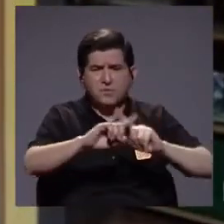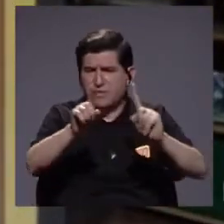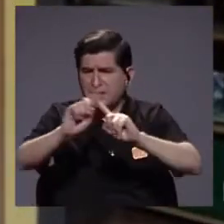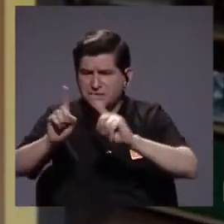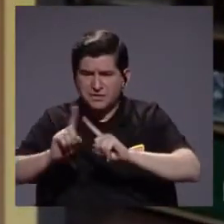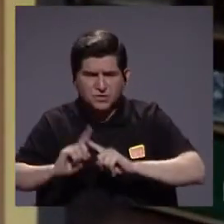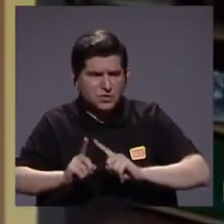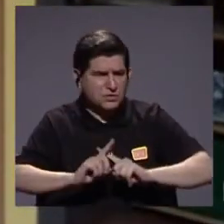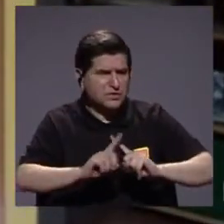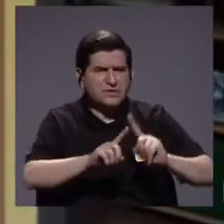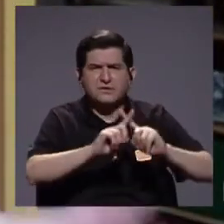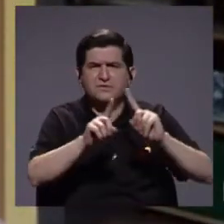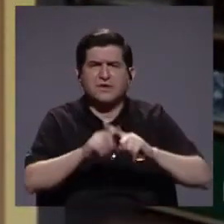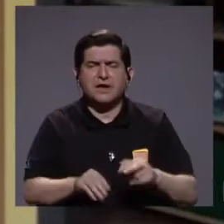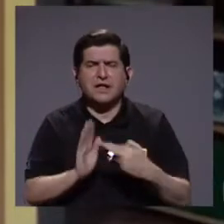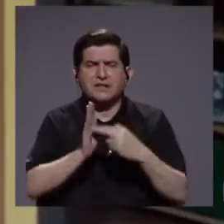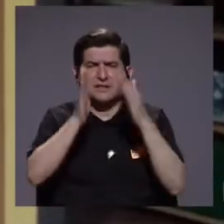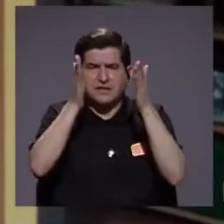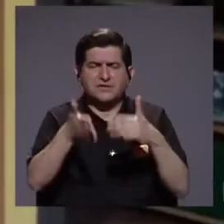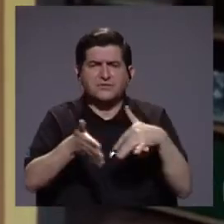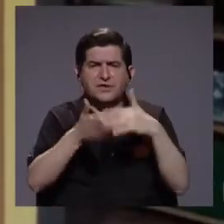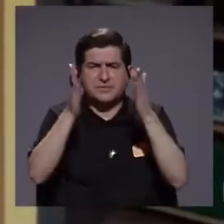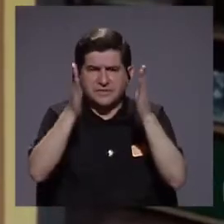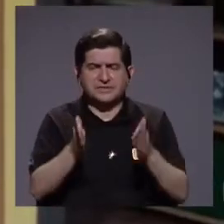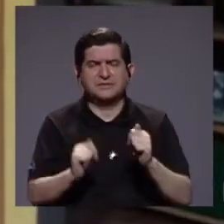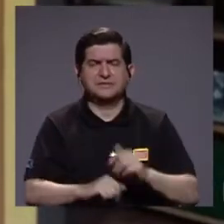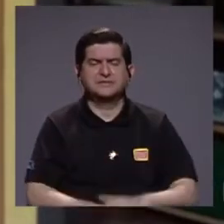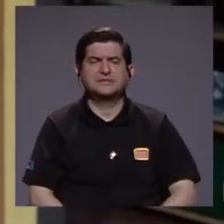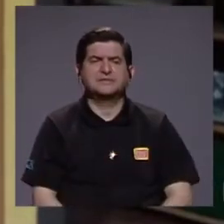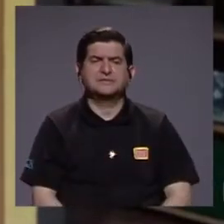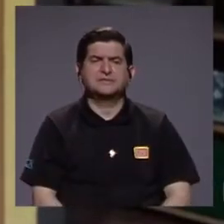diferentes representaciones estudiantiles.